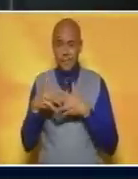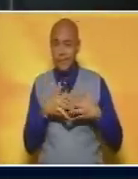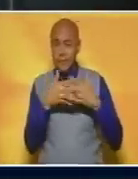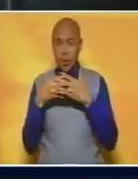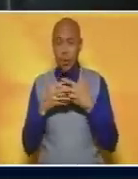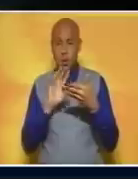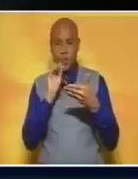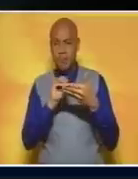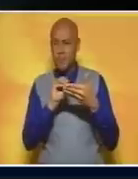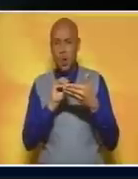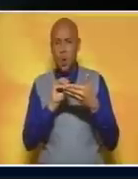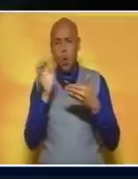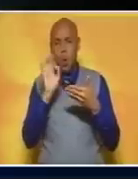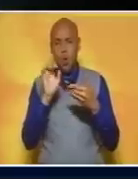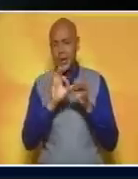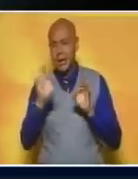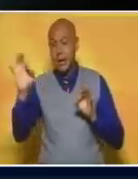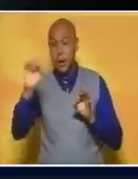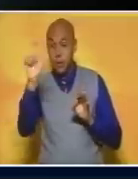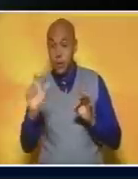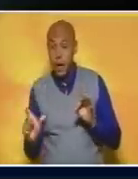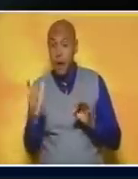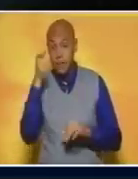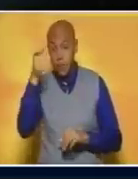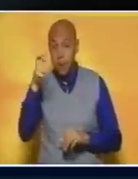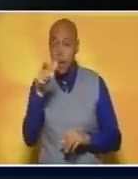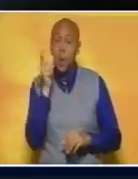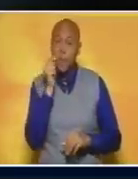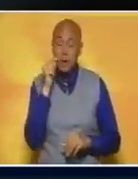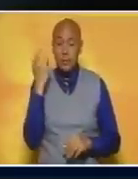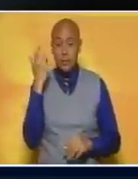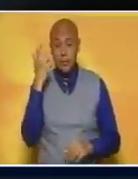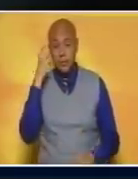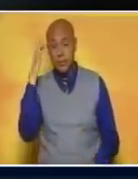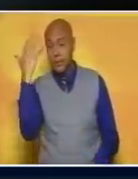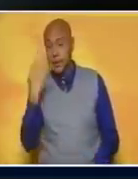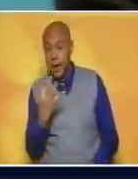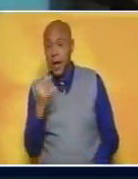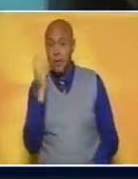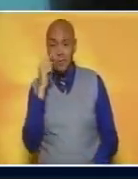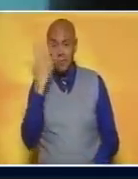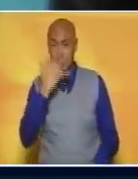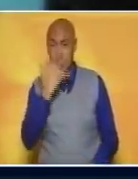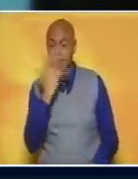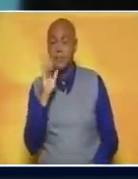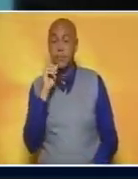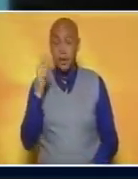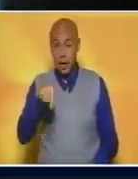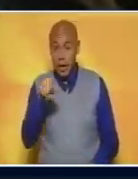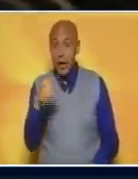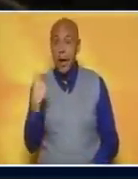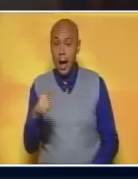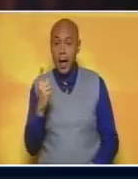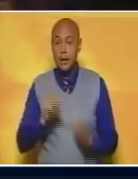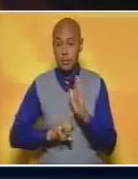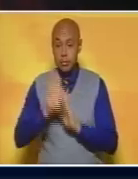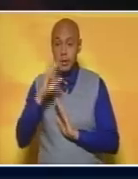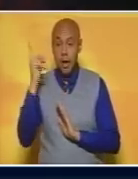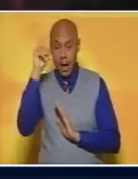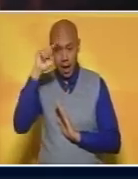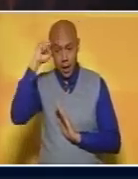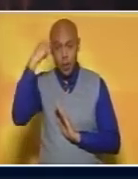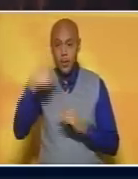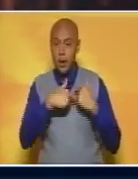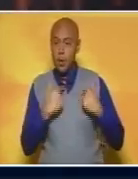como en un pequeño pueblo de Italia. Aún no puede creer las oportunidades que tuvo en la vida, que crearon en ella recuerdos que estallan